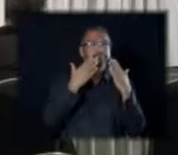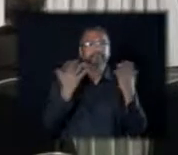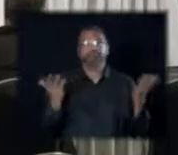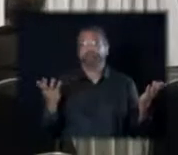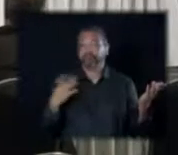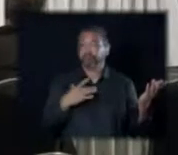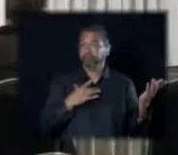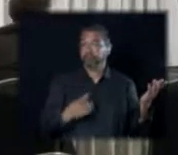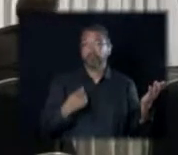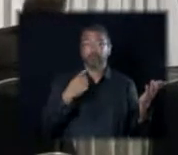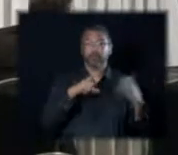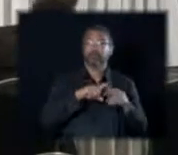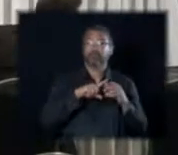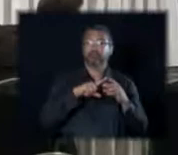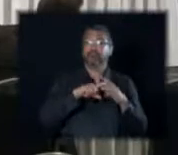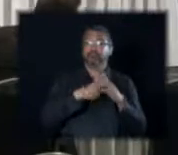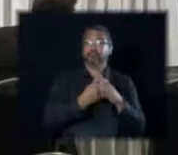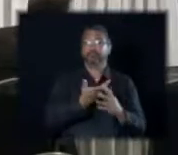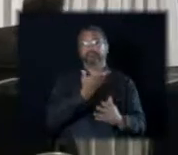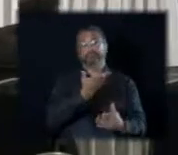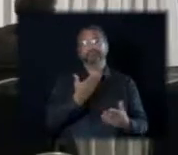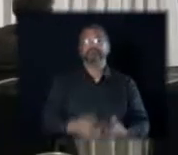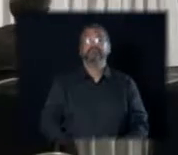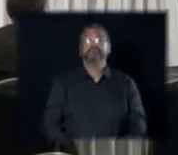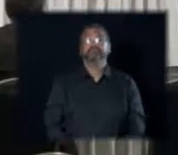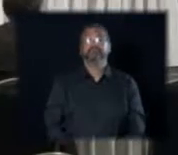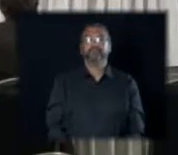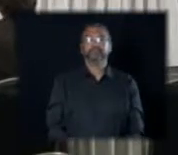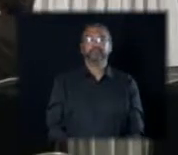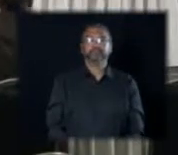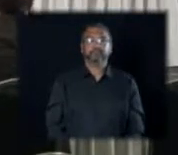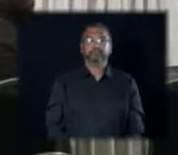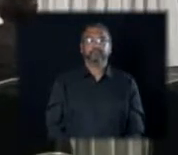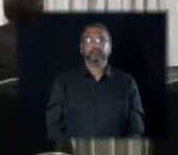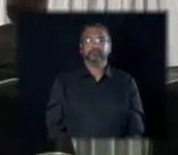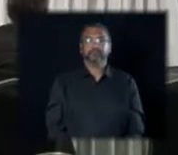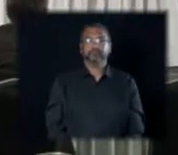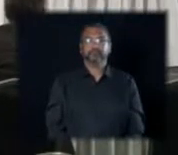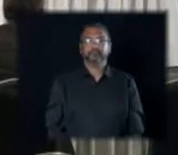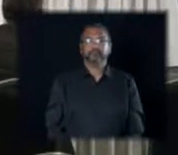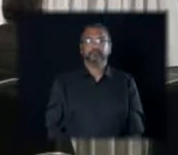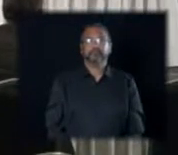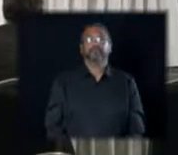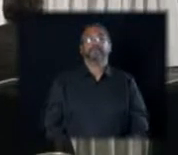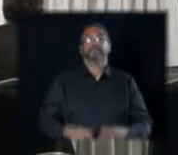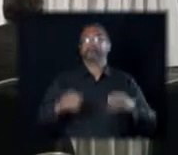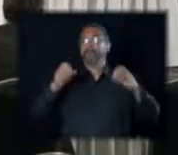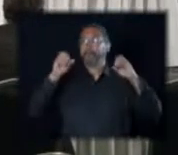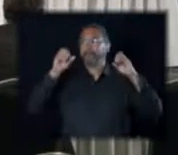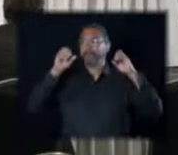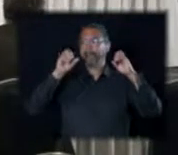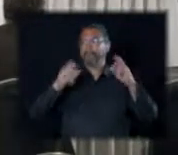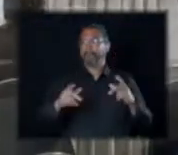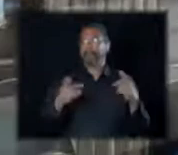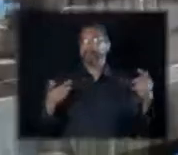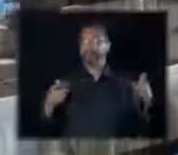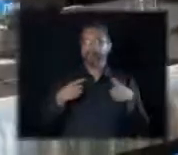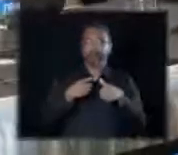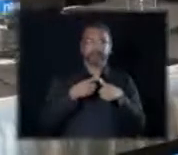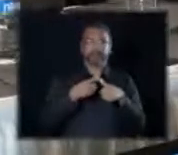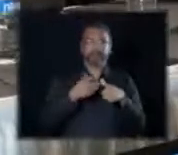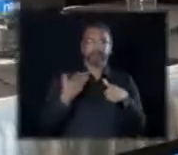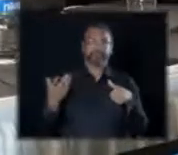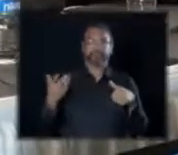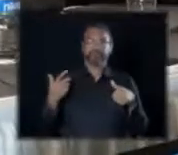obtener conocimiento de sus años de servicio, por el cual les estamos agradecidos. Así que le voy a dar la palabra al señor secretario. Yo